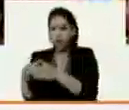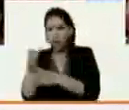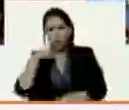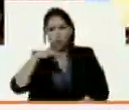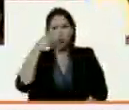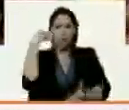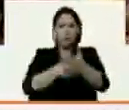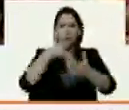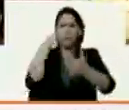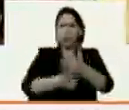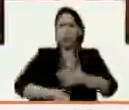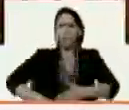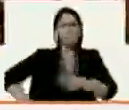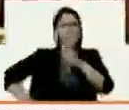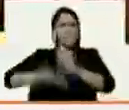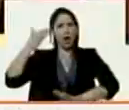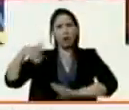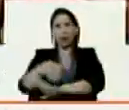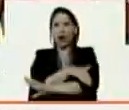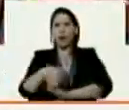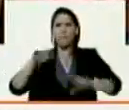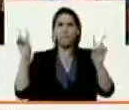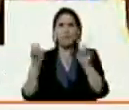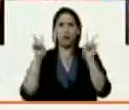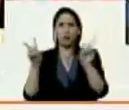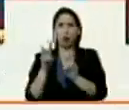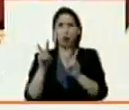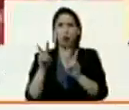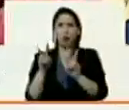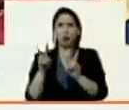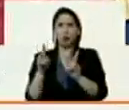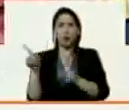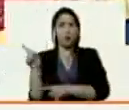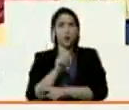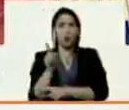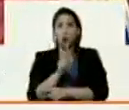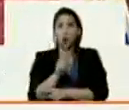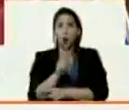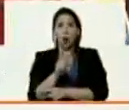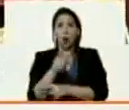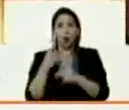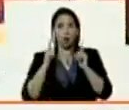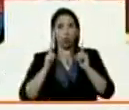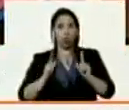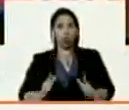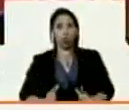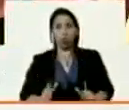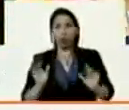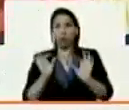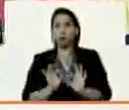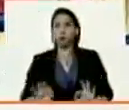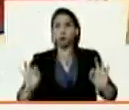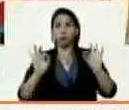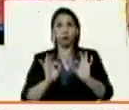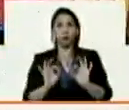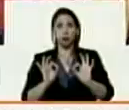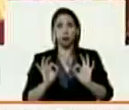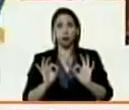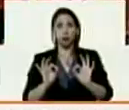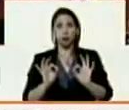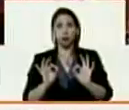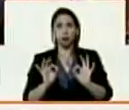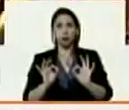la batalla, pueblo a las grandes victorias que vienen. No nos descuidemos ni un momento, ni un instante